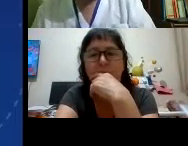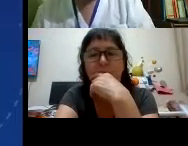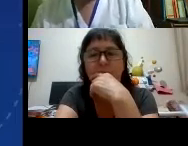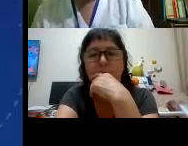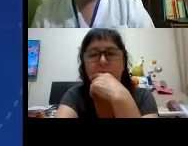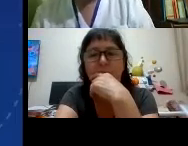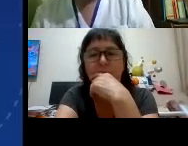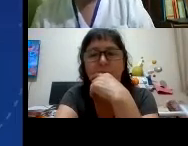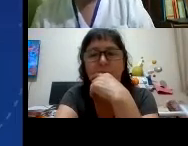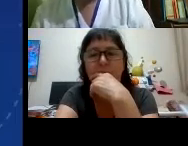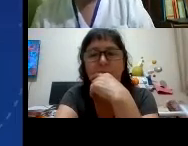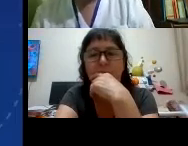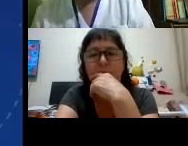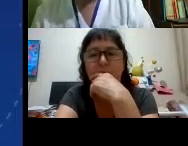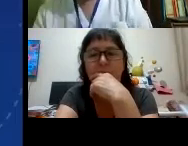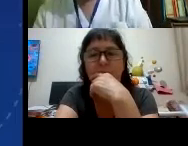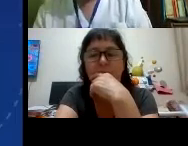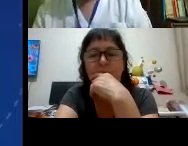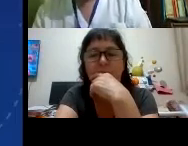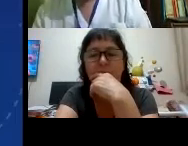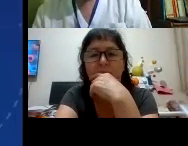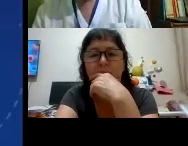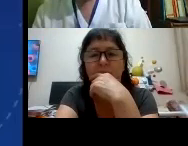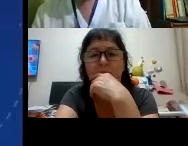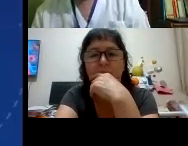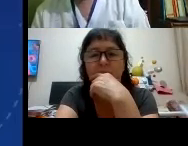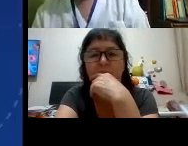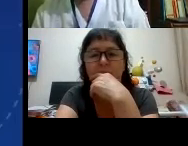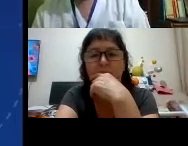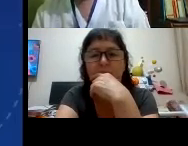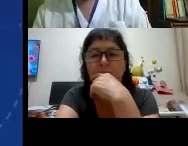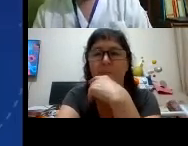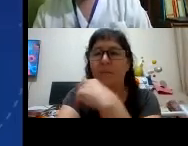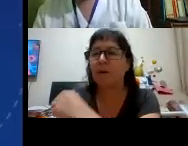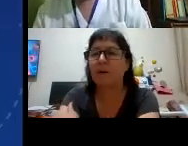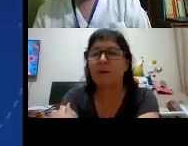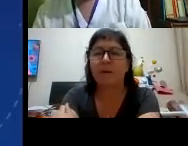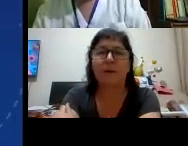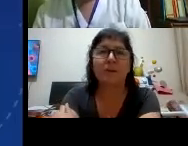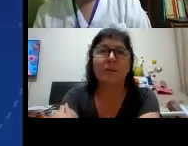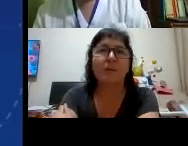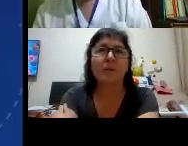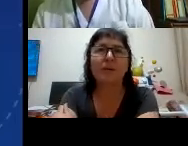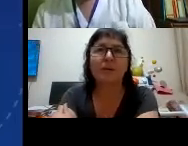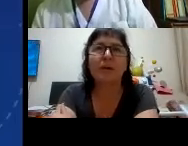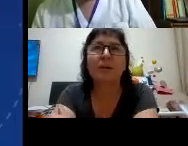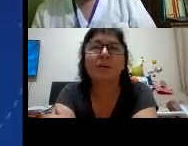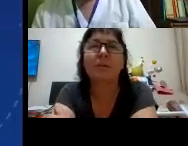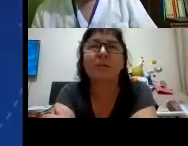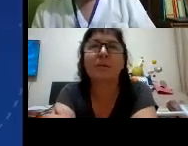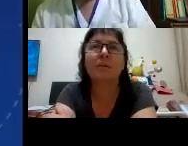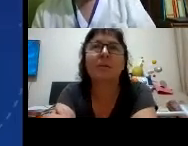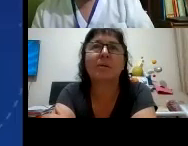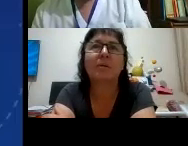cuenta de que había, pues, un problema que se iba de las manos, ¿no? De los países de Asia y de Europa, aunque